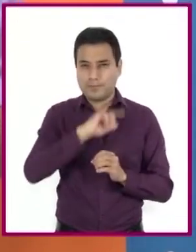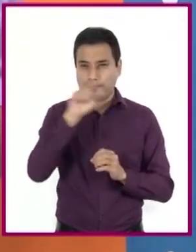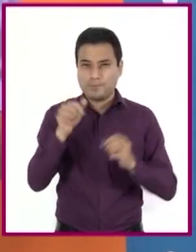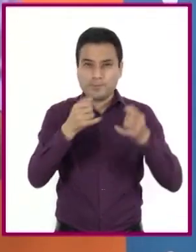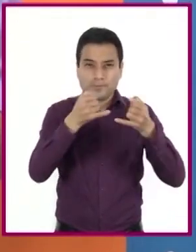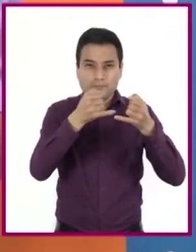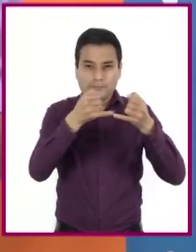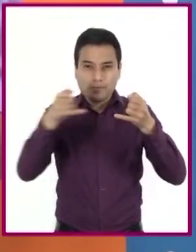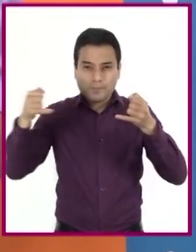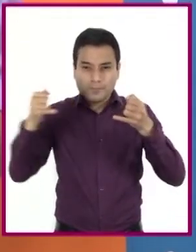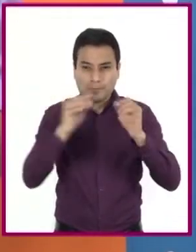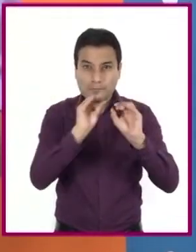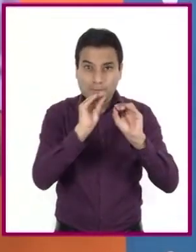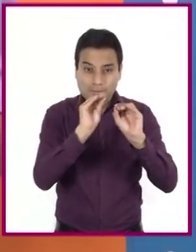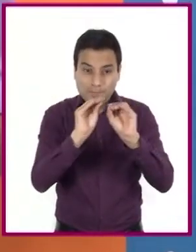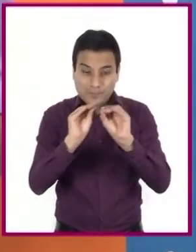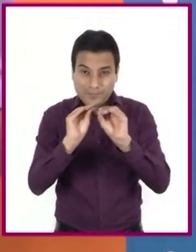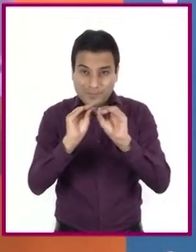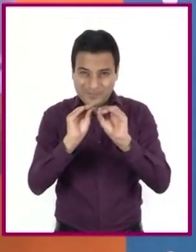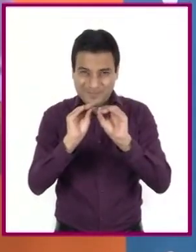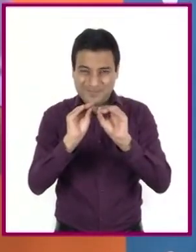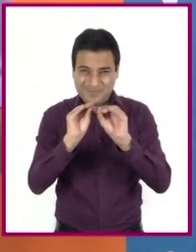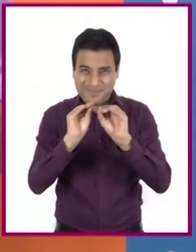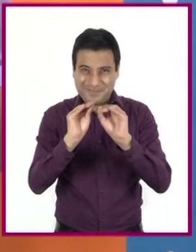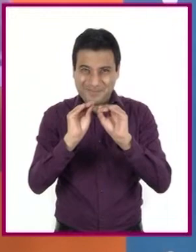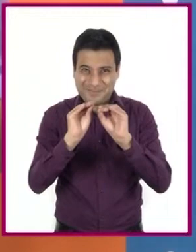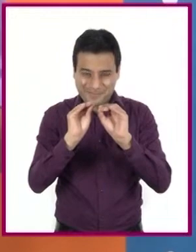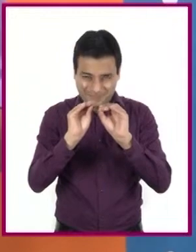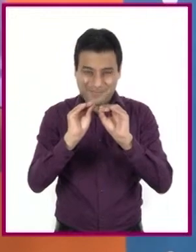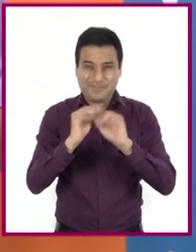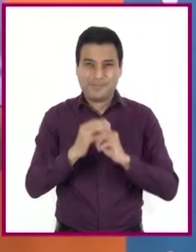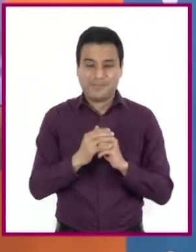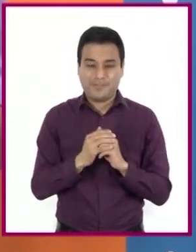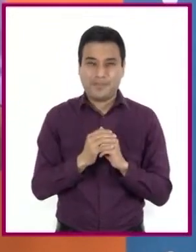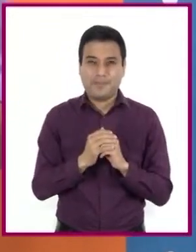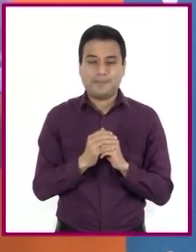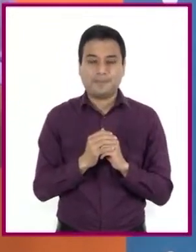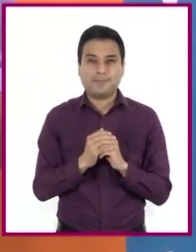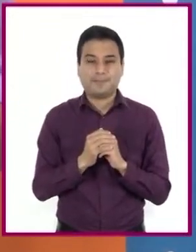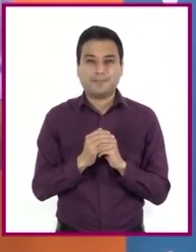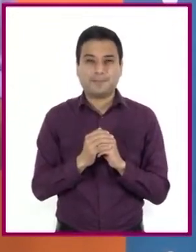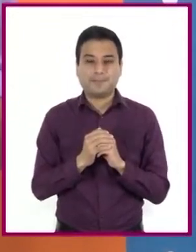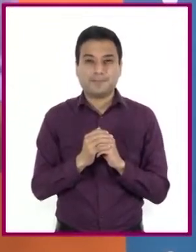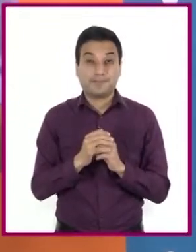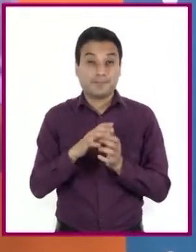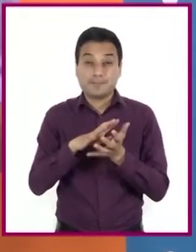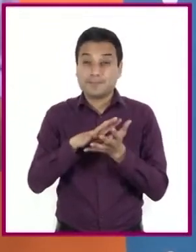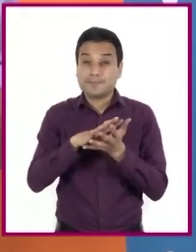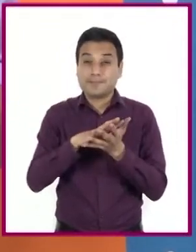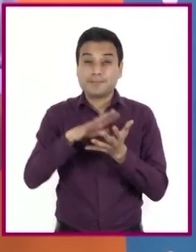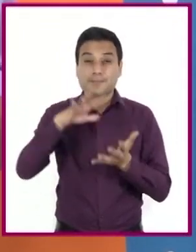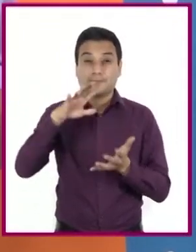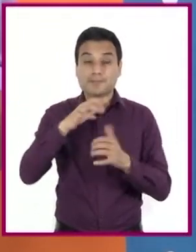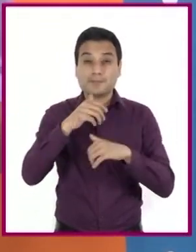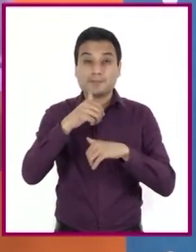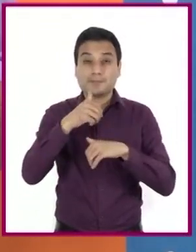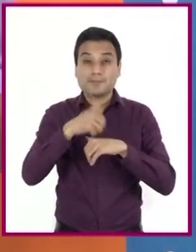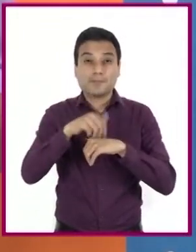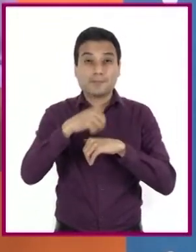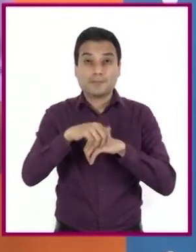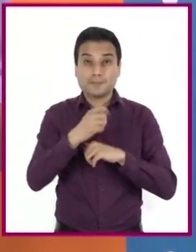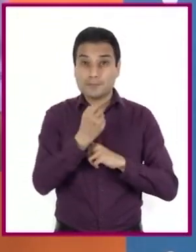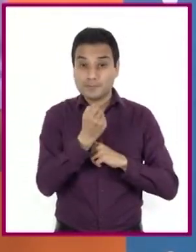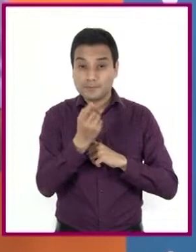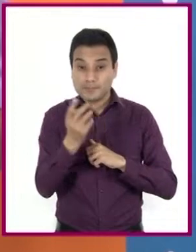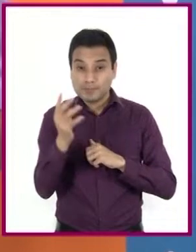restando el valor de la desviación media al valor de la media aritmética, la mayoría de los datos se ubican dentro